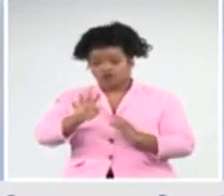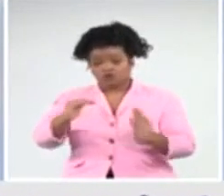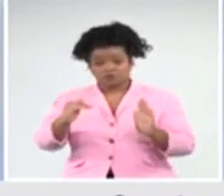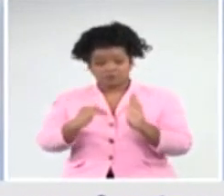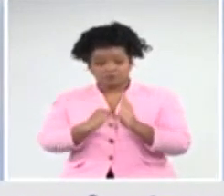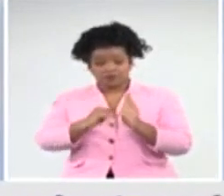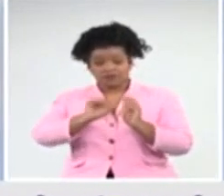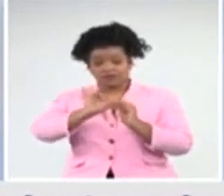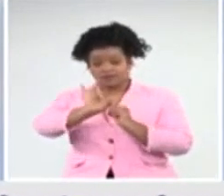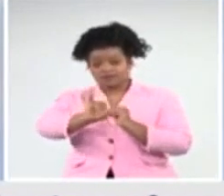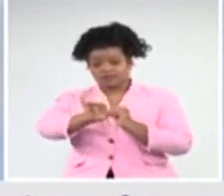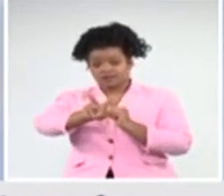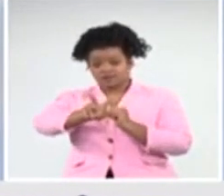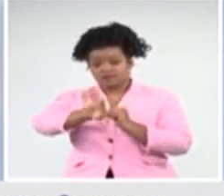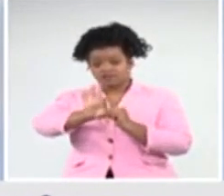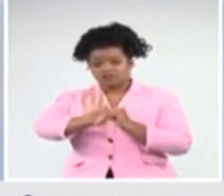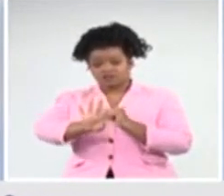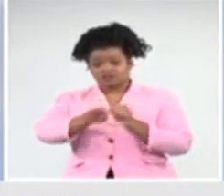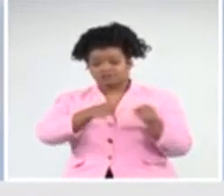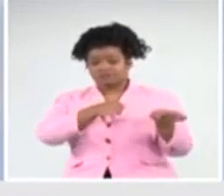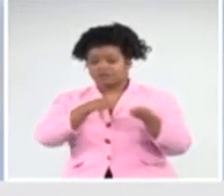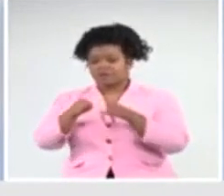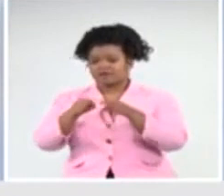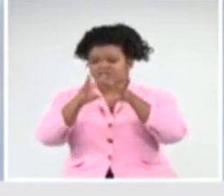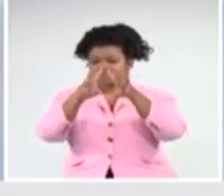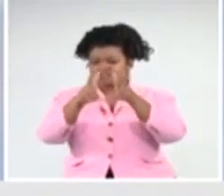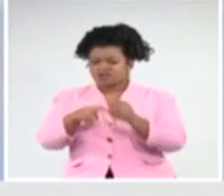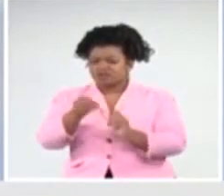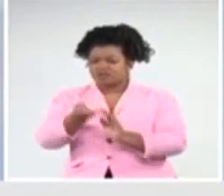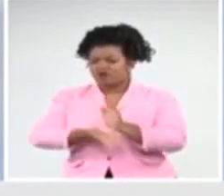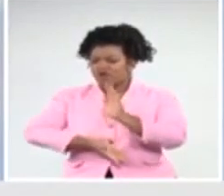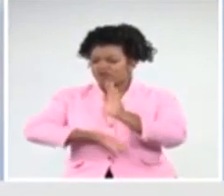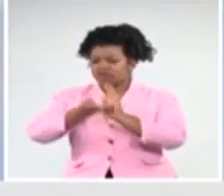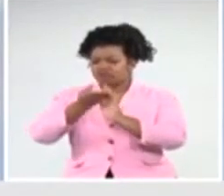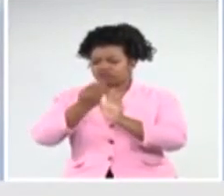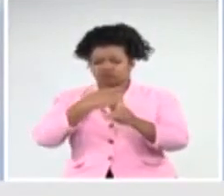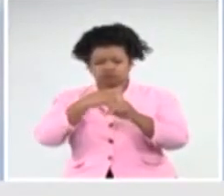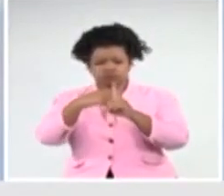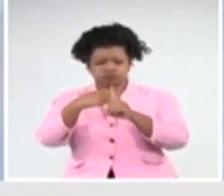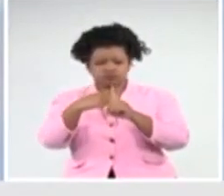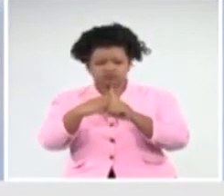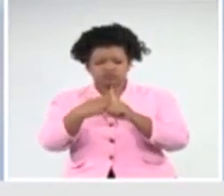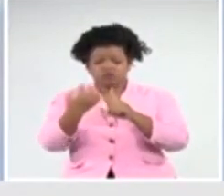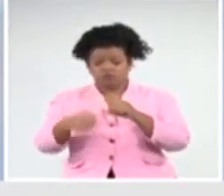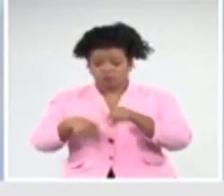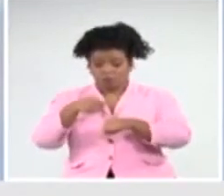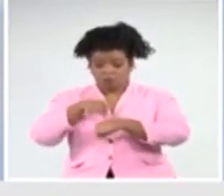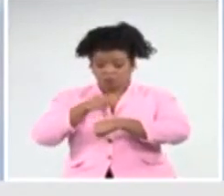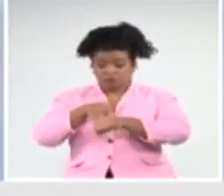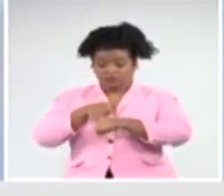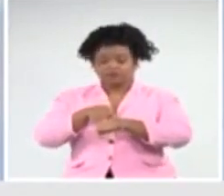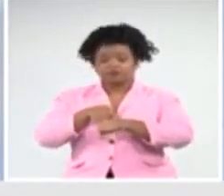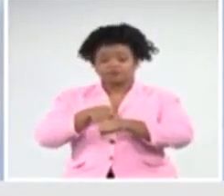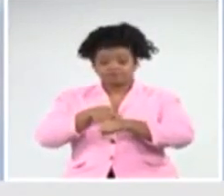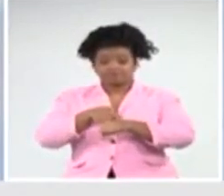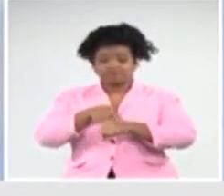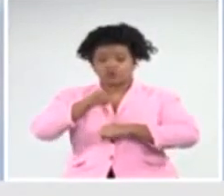4.728 y una cifra muy elevada de casos activos en este momento,